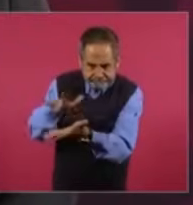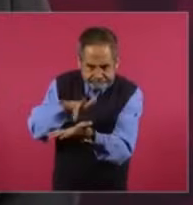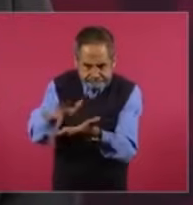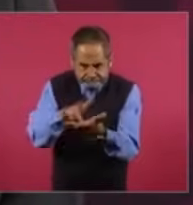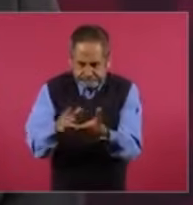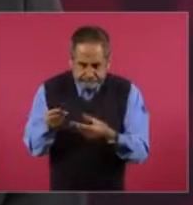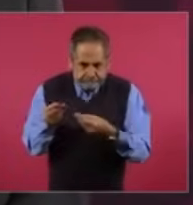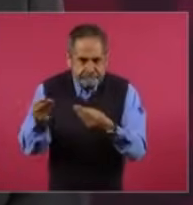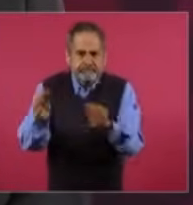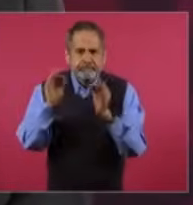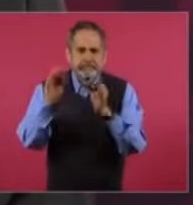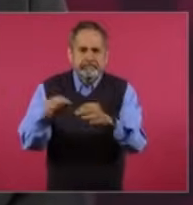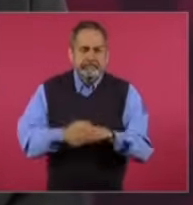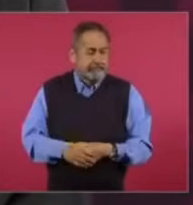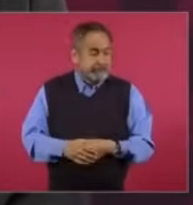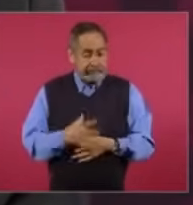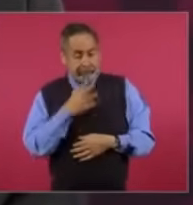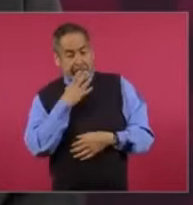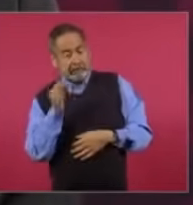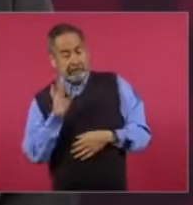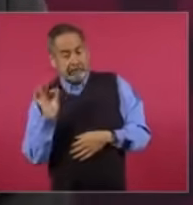No es poca cosa